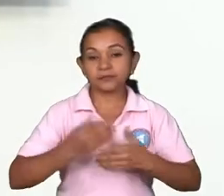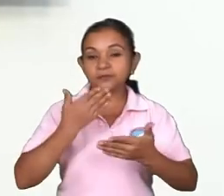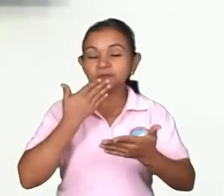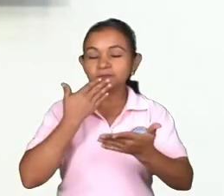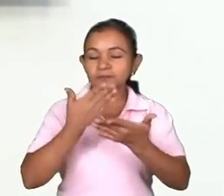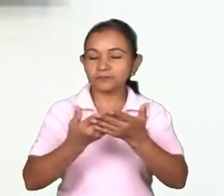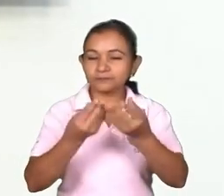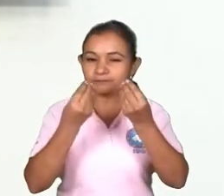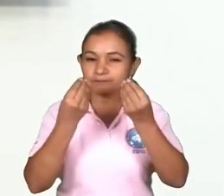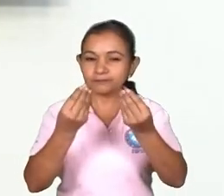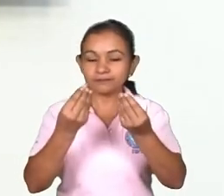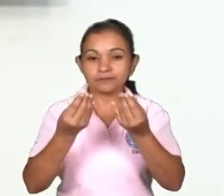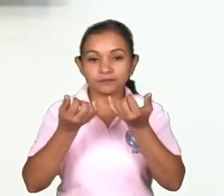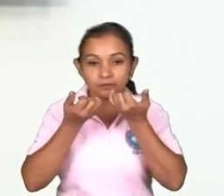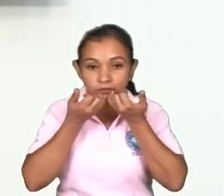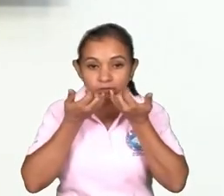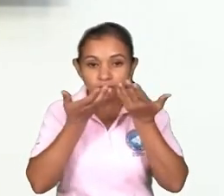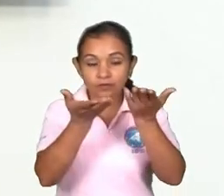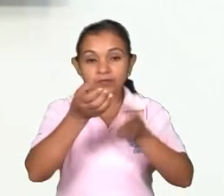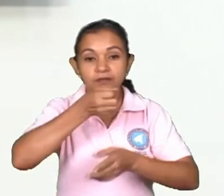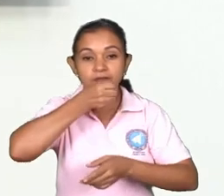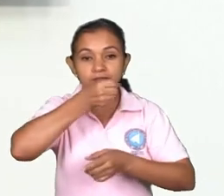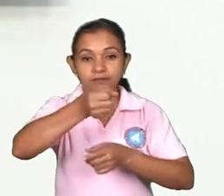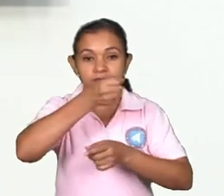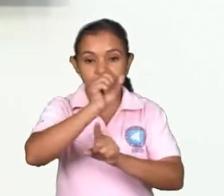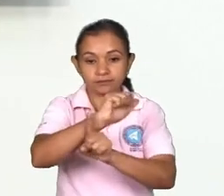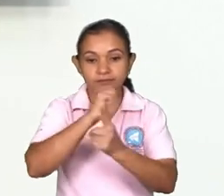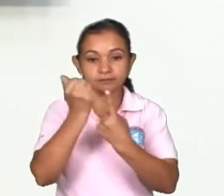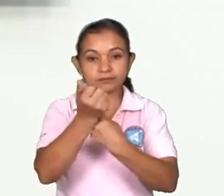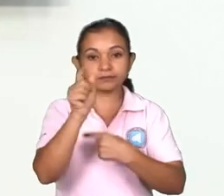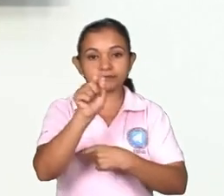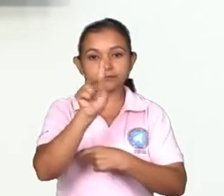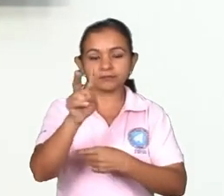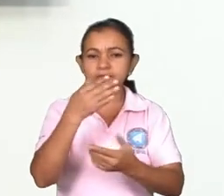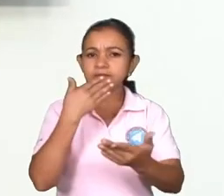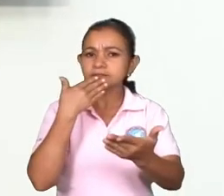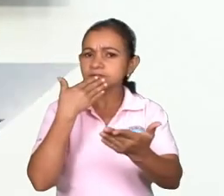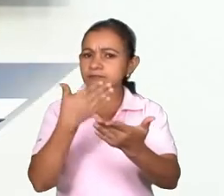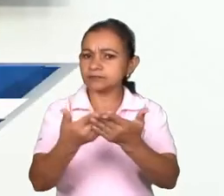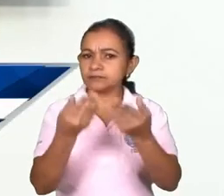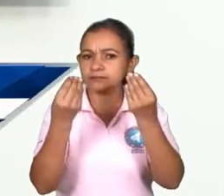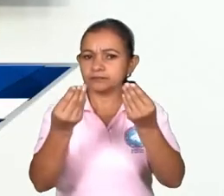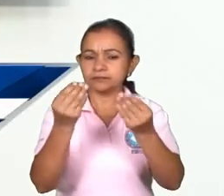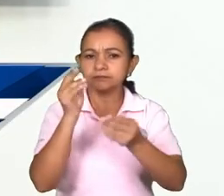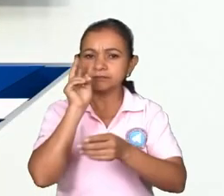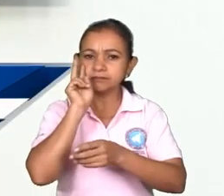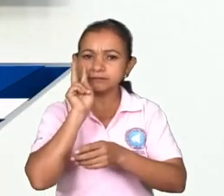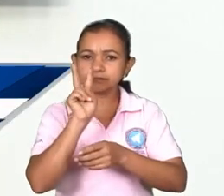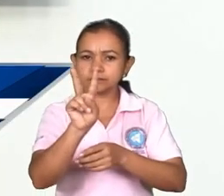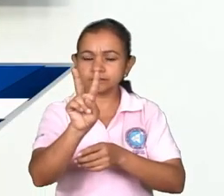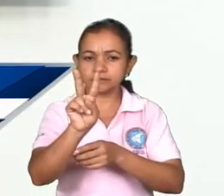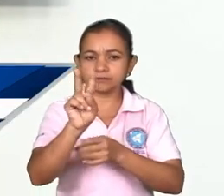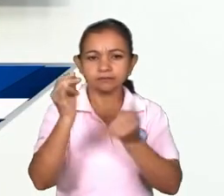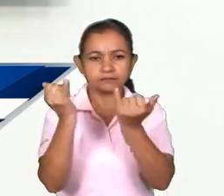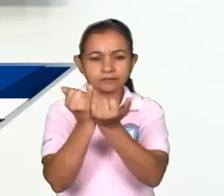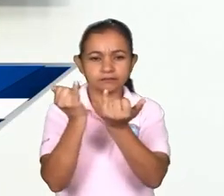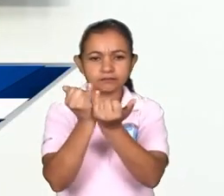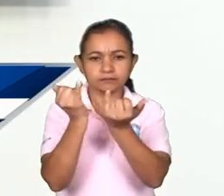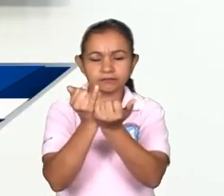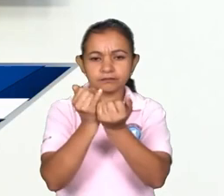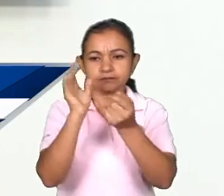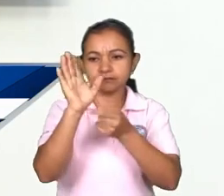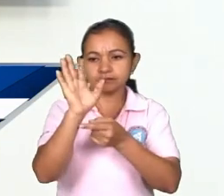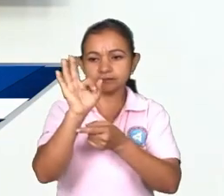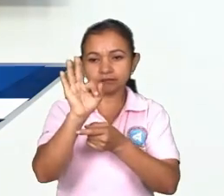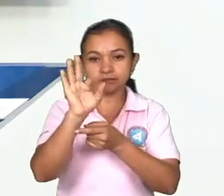Muchas gracias por preferir informarse a través de Noticias Asamblea TV. También agradecemos a quienes nos acompañan a través de nuestra transmisión simultánea en nuestra red social